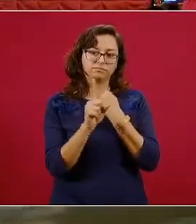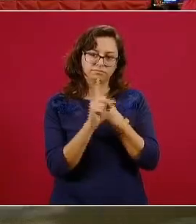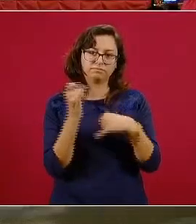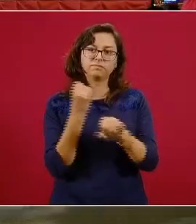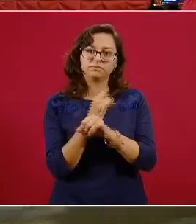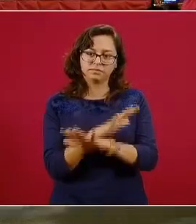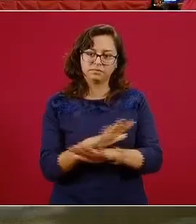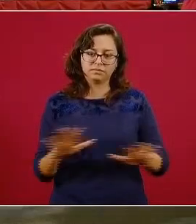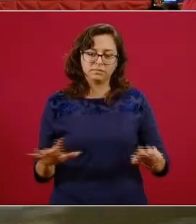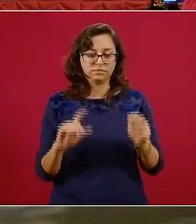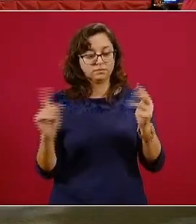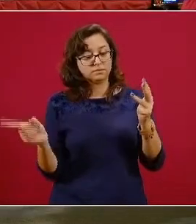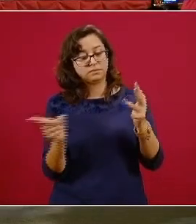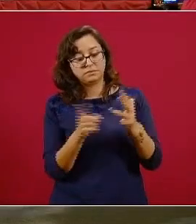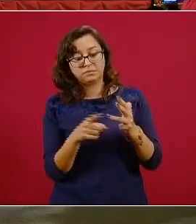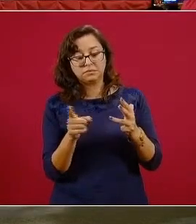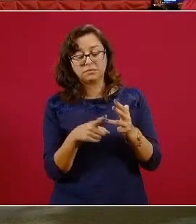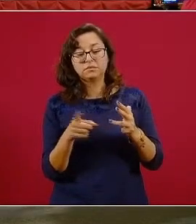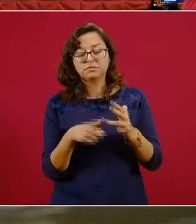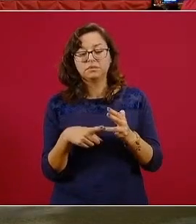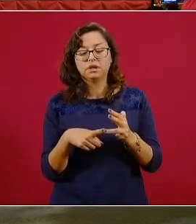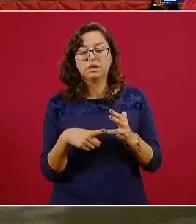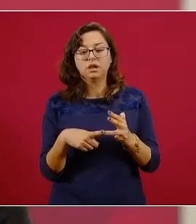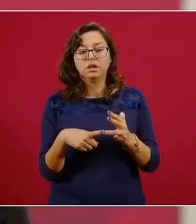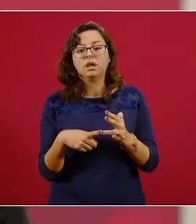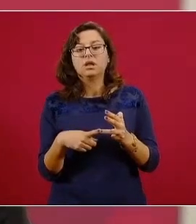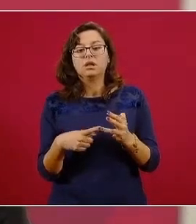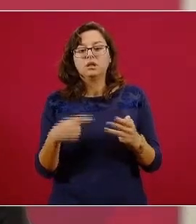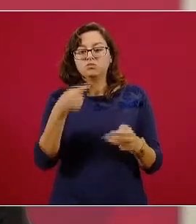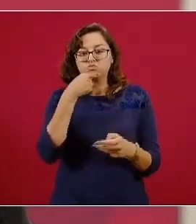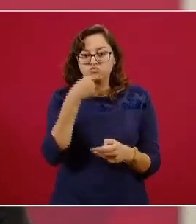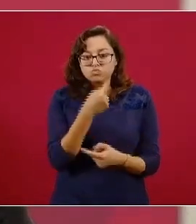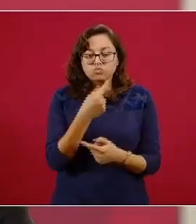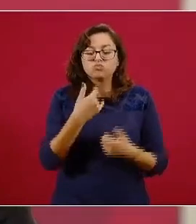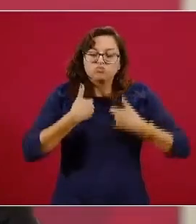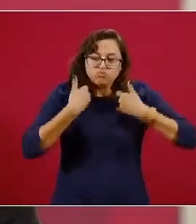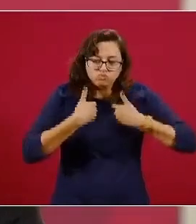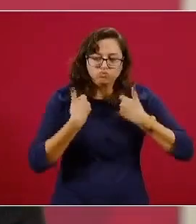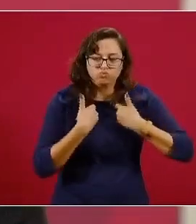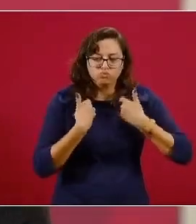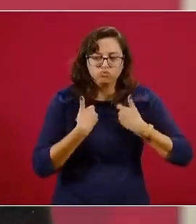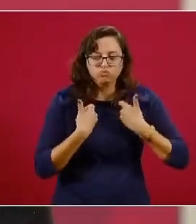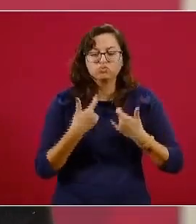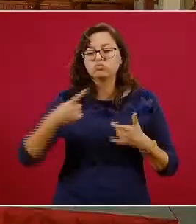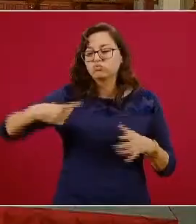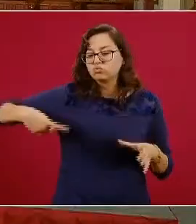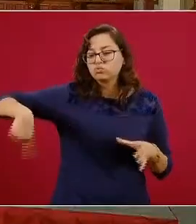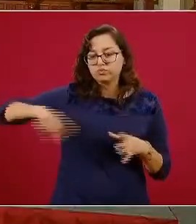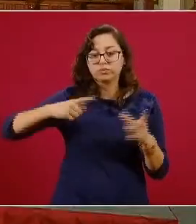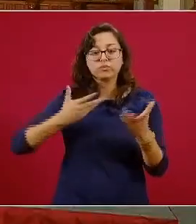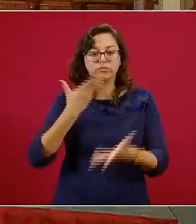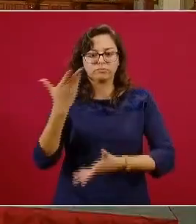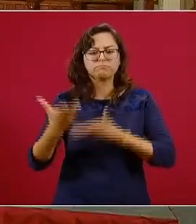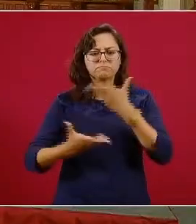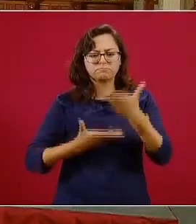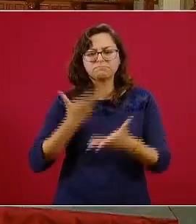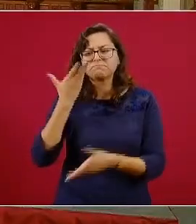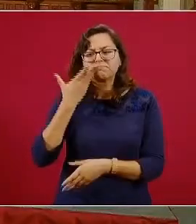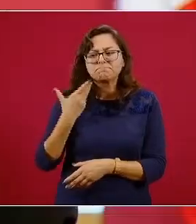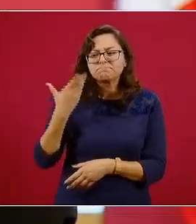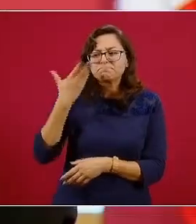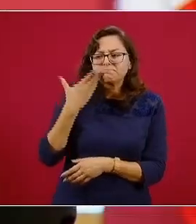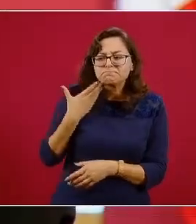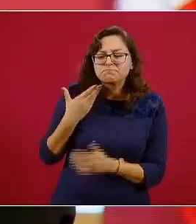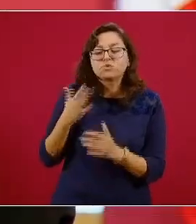desinformación. Finalmente, en específico para las y los adolescentes, tenemos estos servicios amigables donde hay